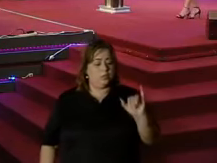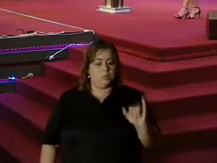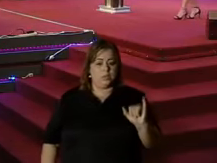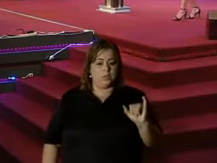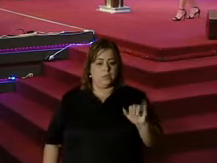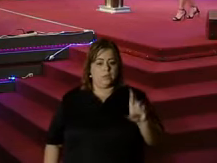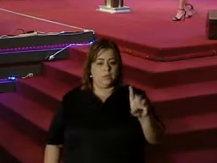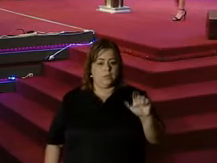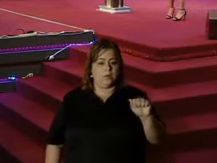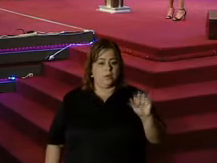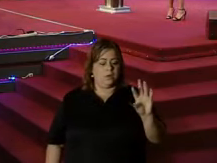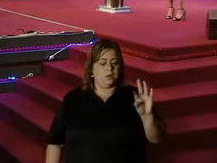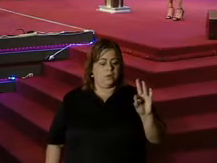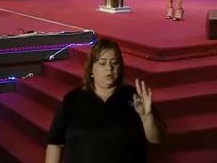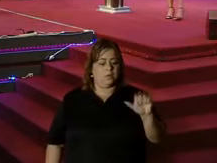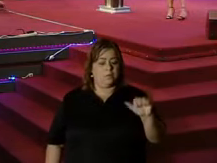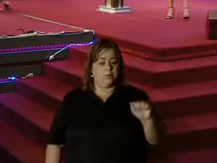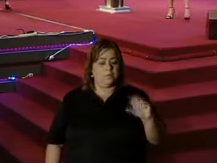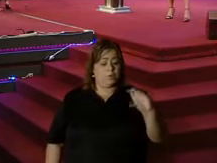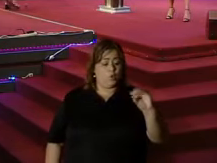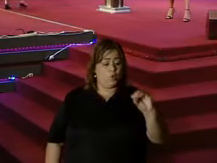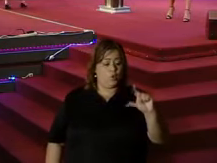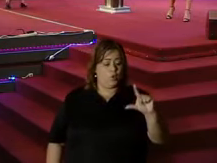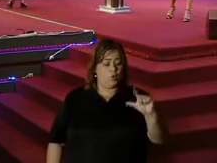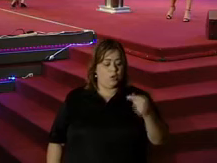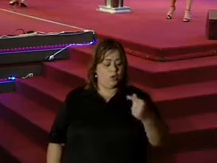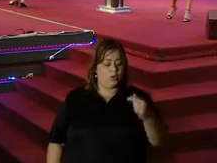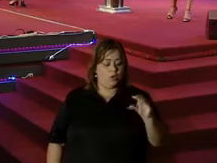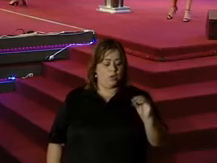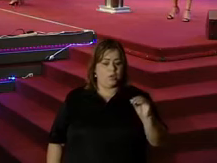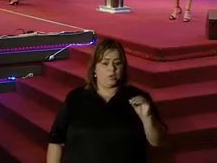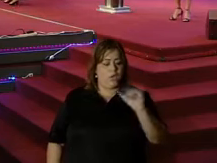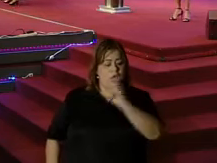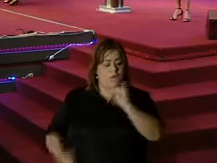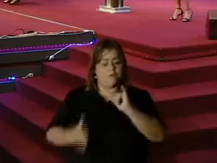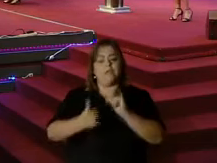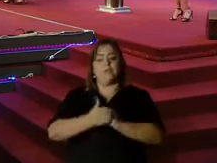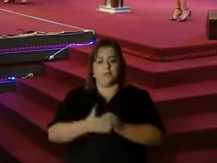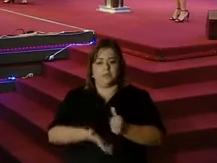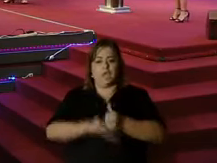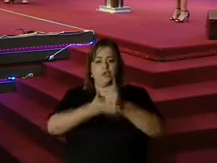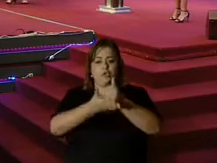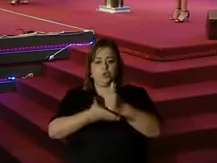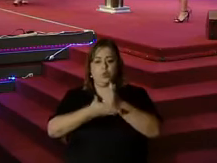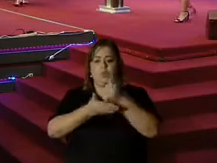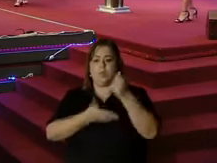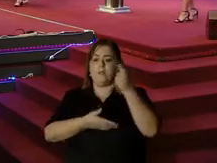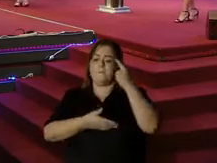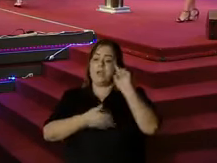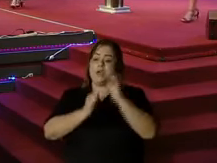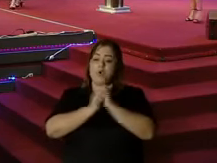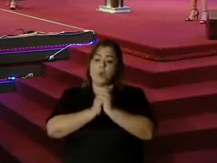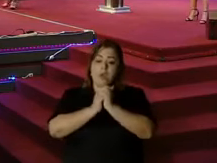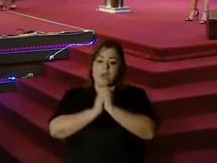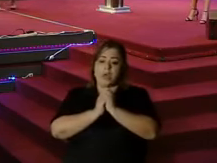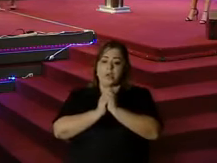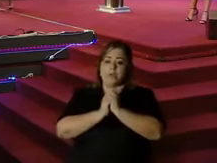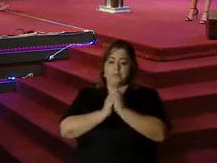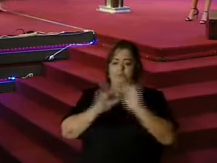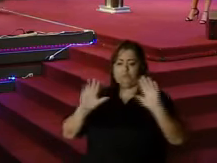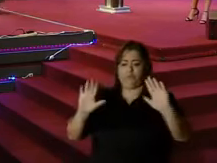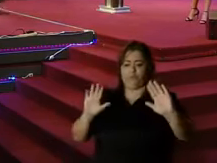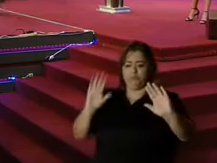Borra, Bashanda, Olga, vamos. Y ver, pastores, Edgardo, Roba, Bashima. Pongan sus